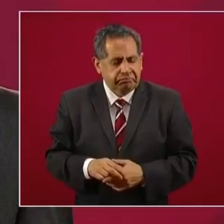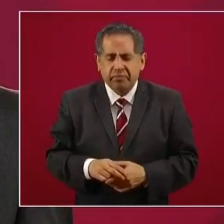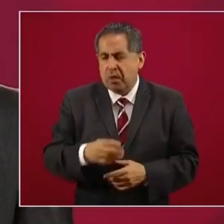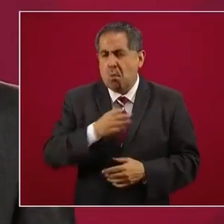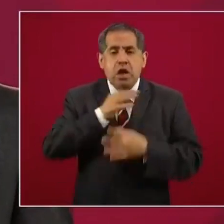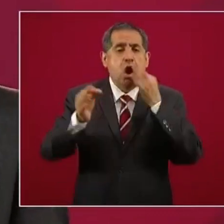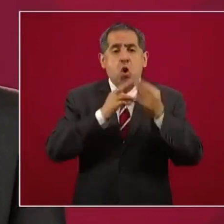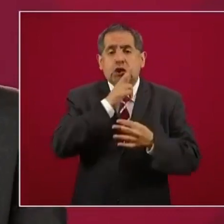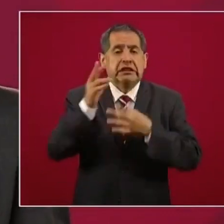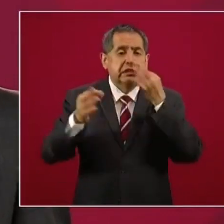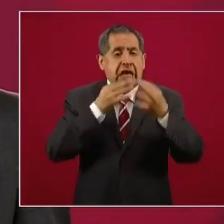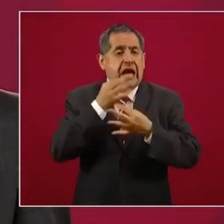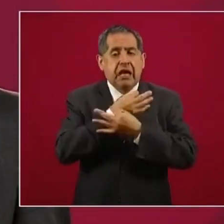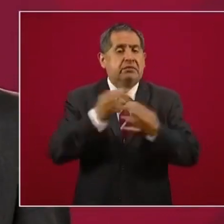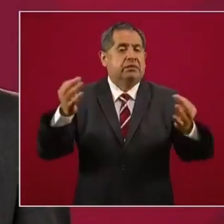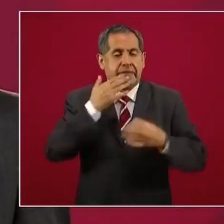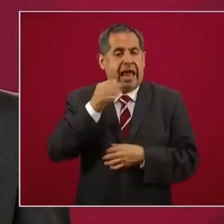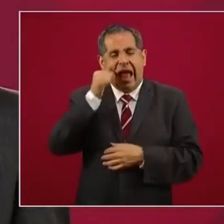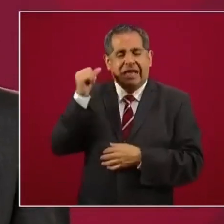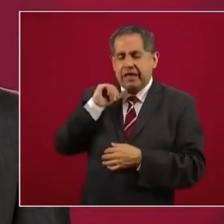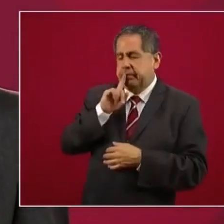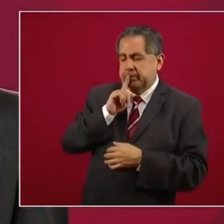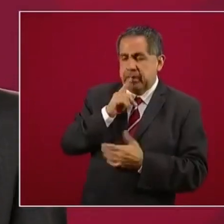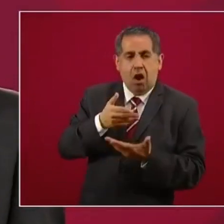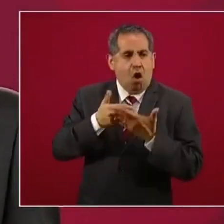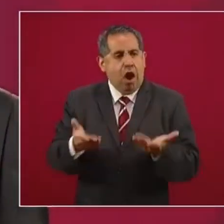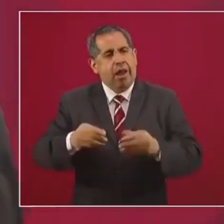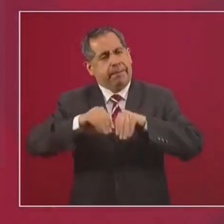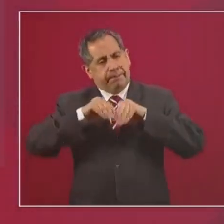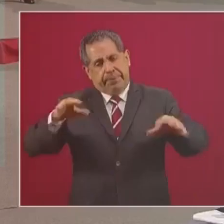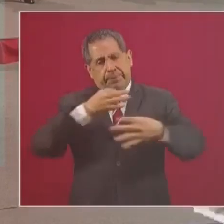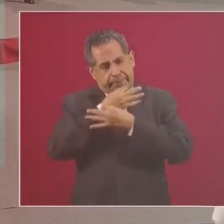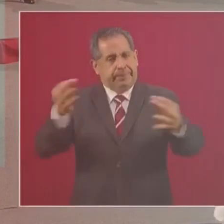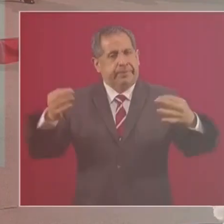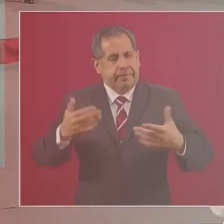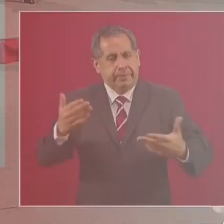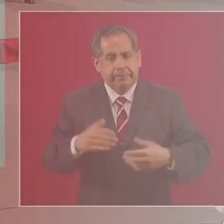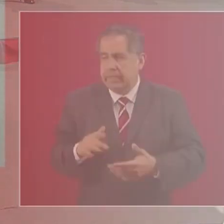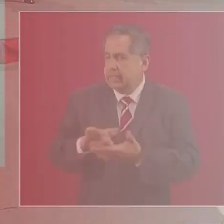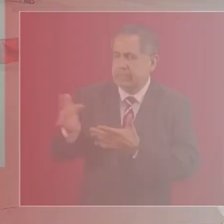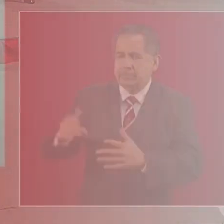la celebramos, por eso ayer no quisimos dar primicias y aquí lo estamos presentando. Muchas gracias.